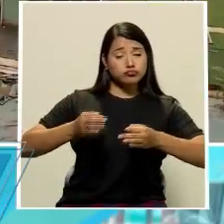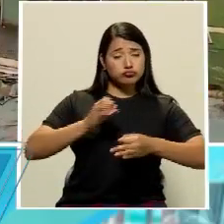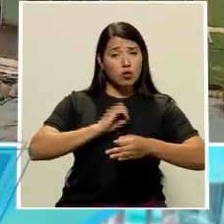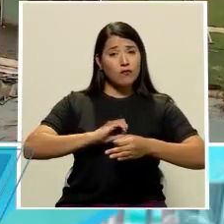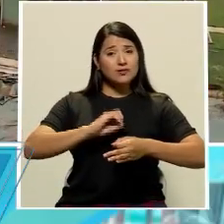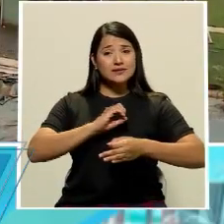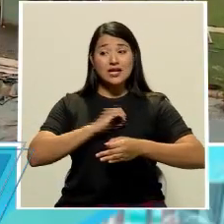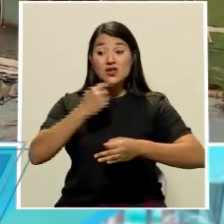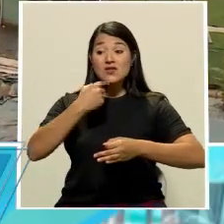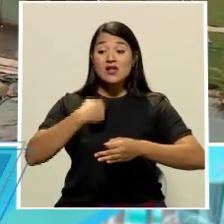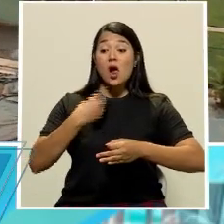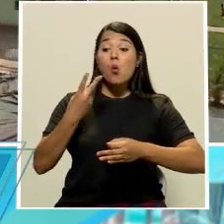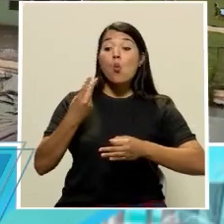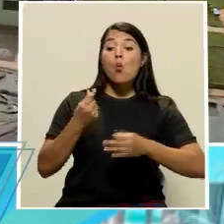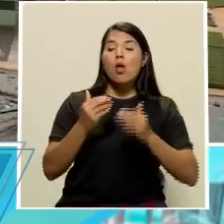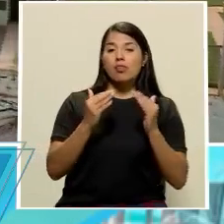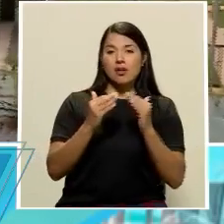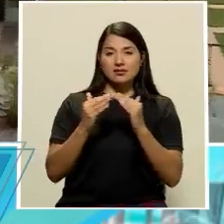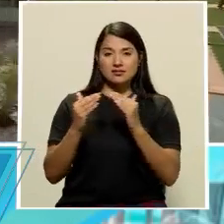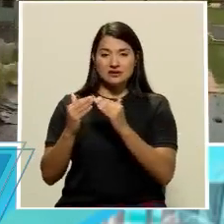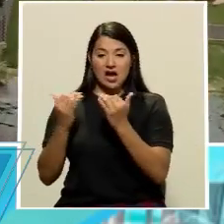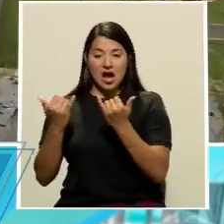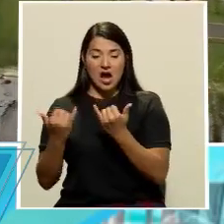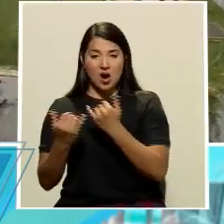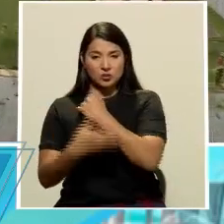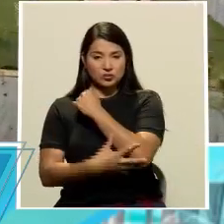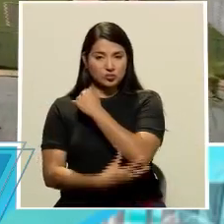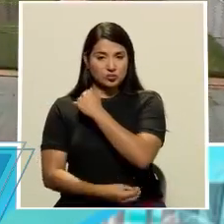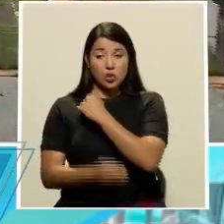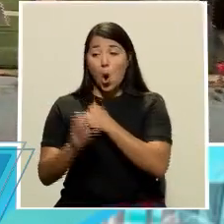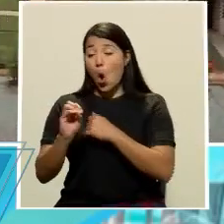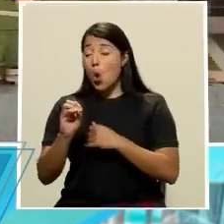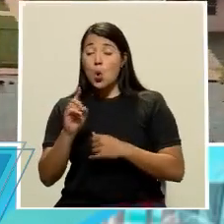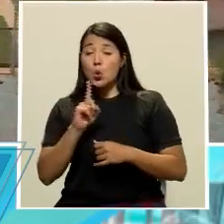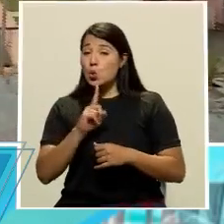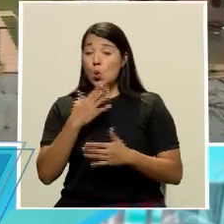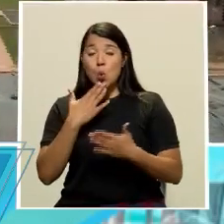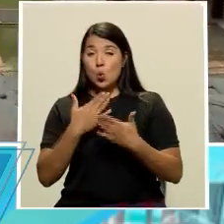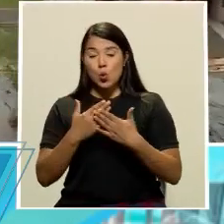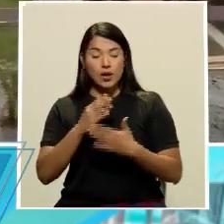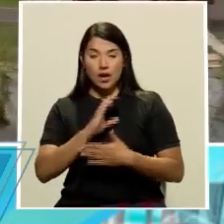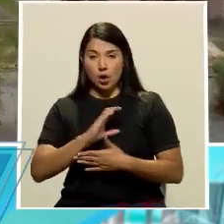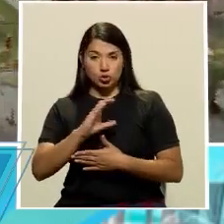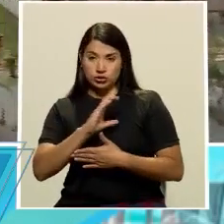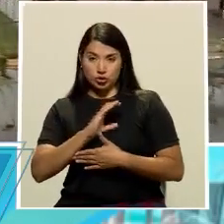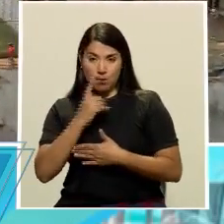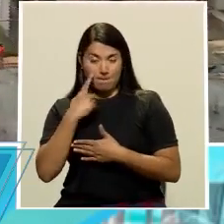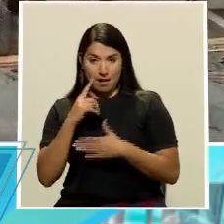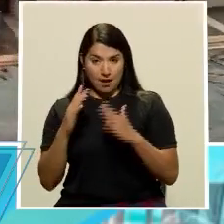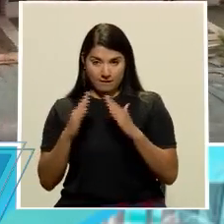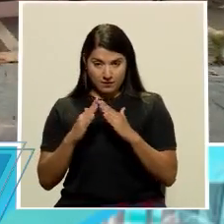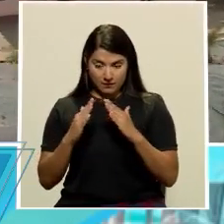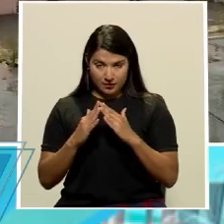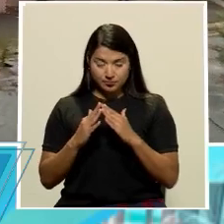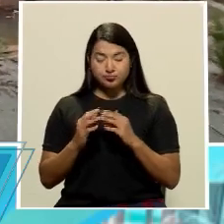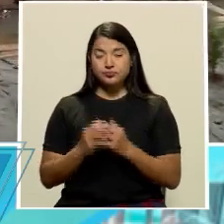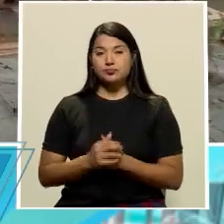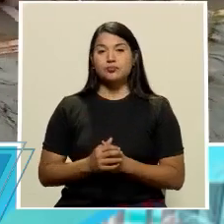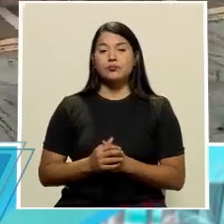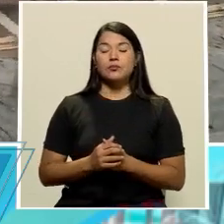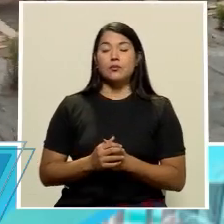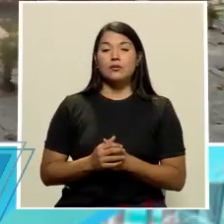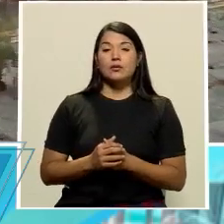cuántas viviendas son o están en condiciones de que no sean aptas para vivir. Y eso también,